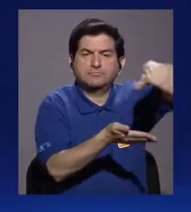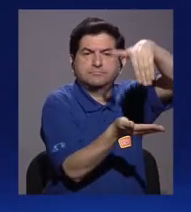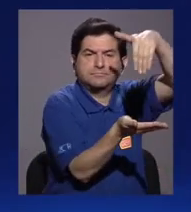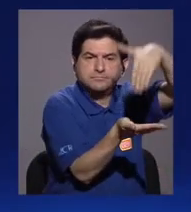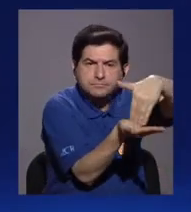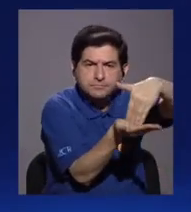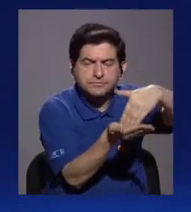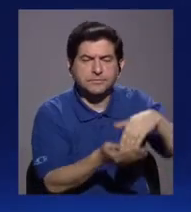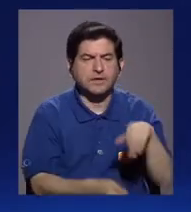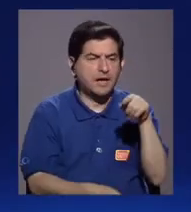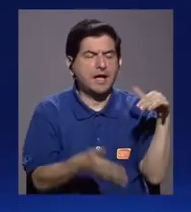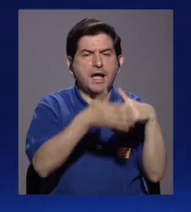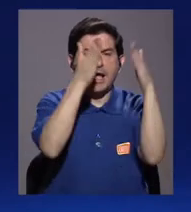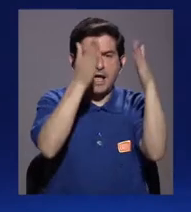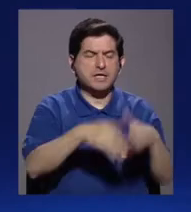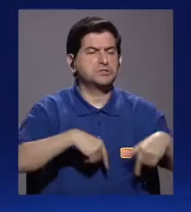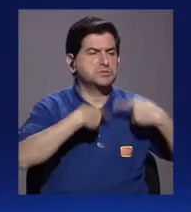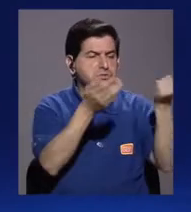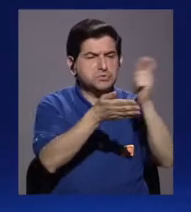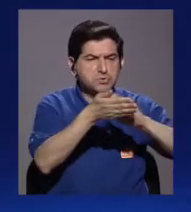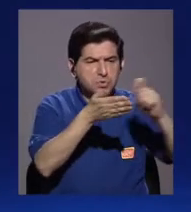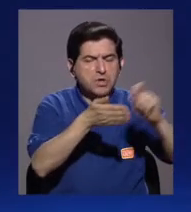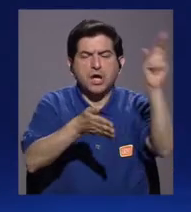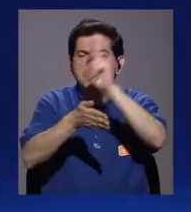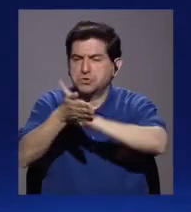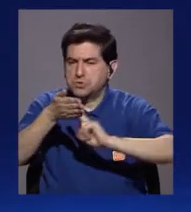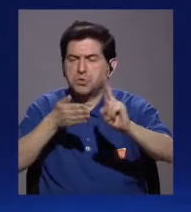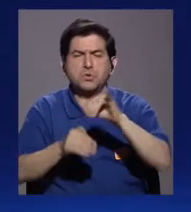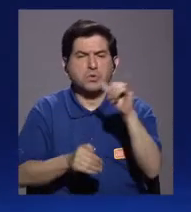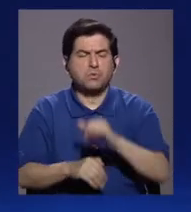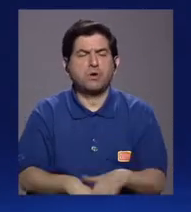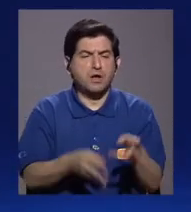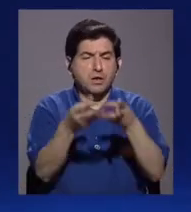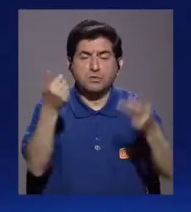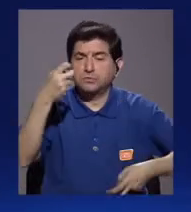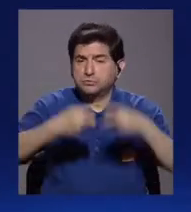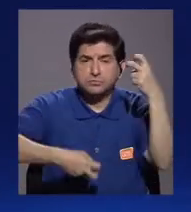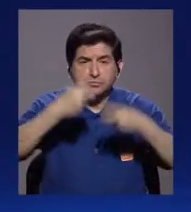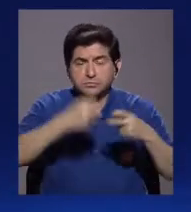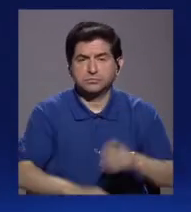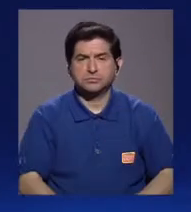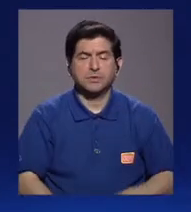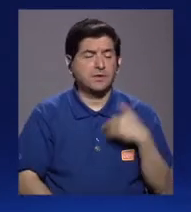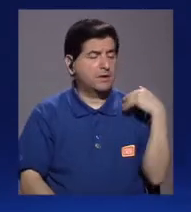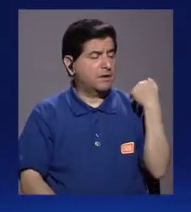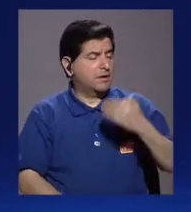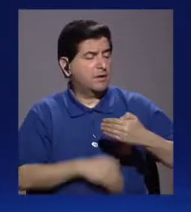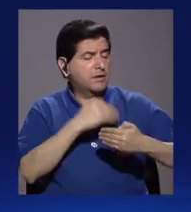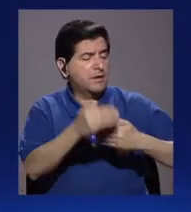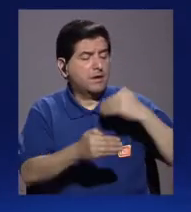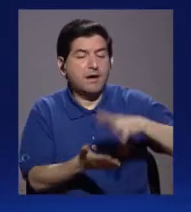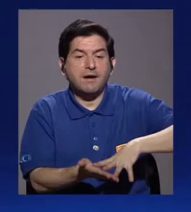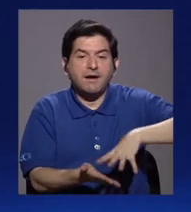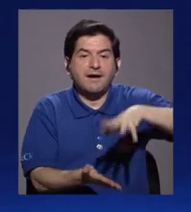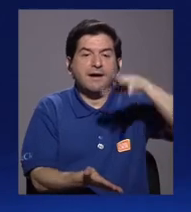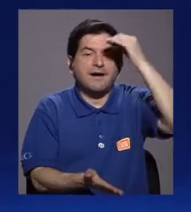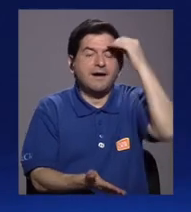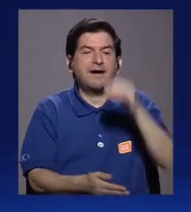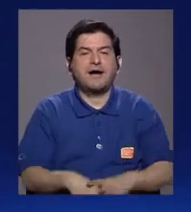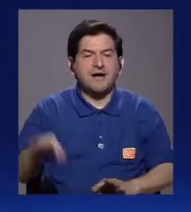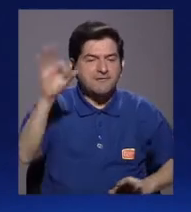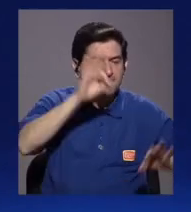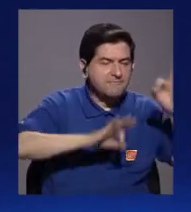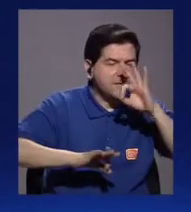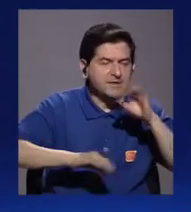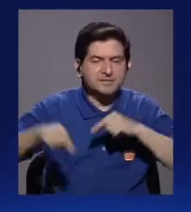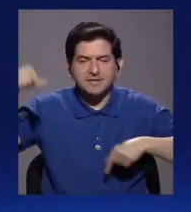parte central de eso donde los estudiantes van a las escuelas ya las universidades a resolver problemas y en el proceso aprenden la